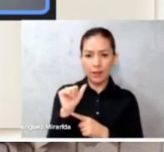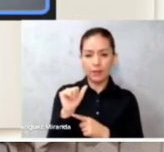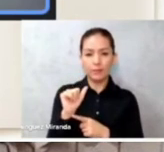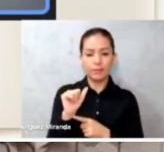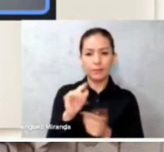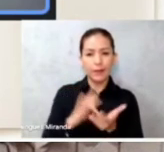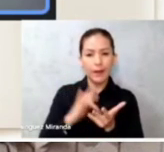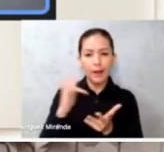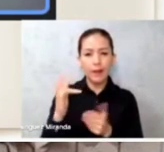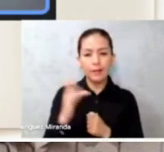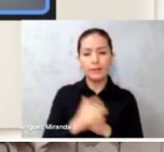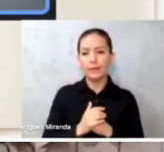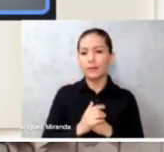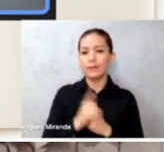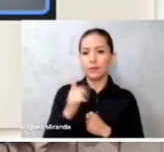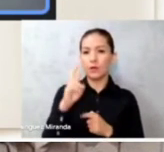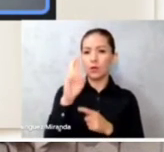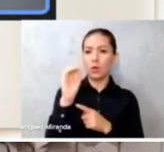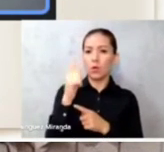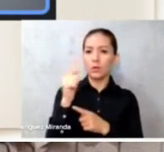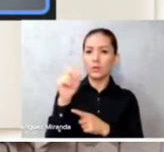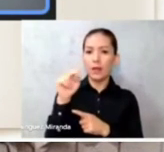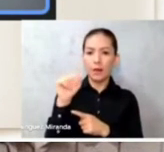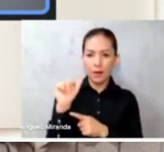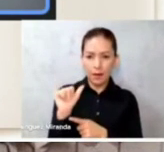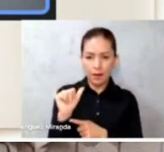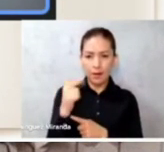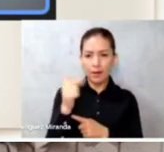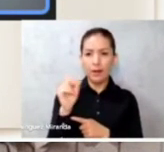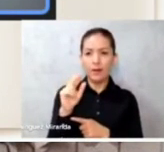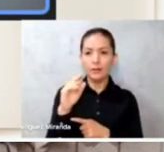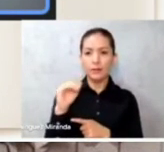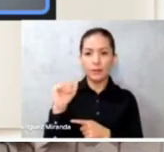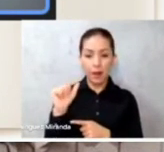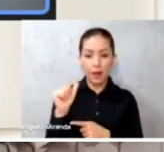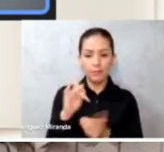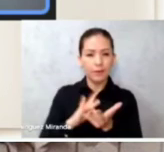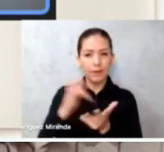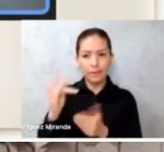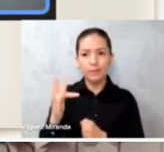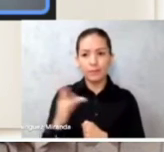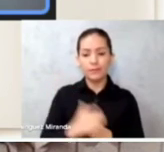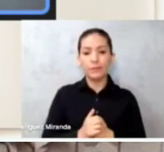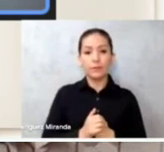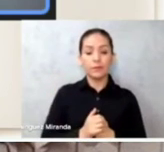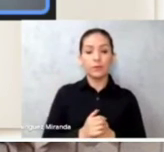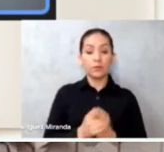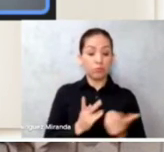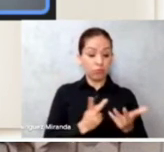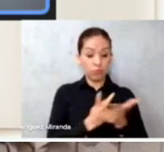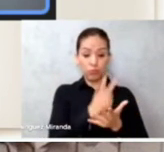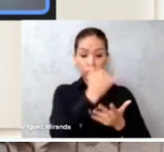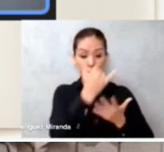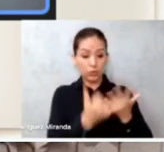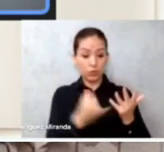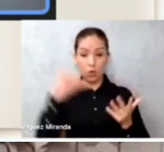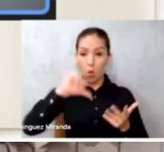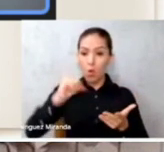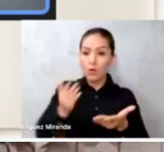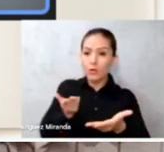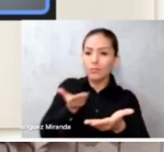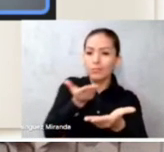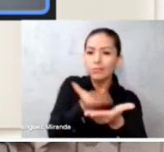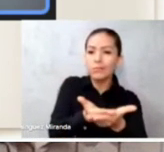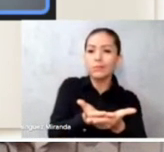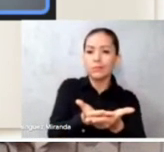apertura de la magistrada Roxana García Moreno, el permitirnos participar en la construcción de este proyecto que hoy se presenta,